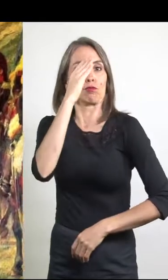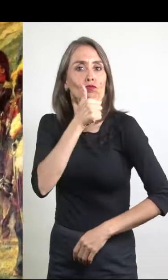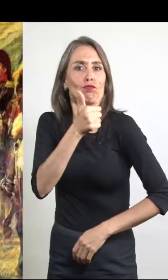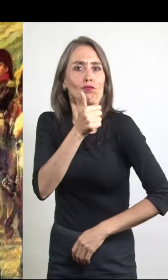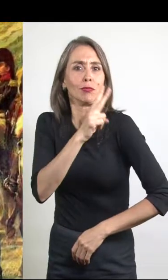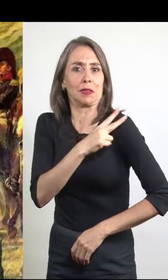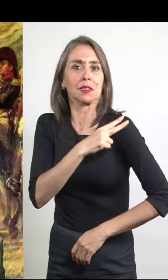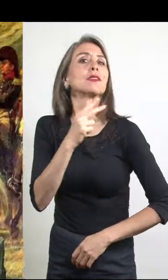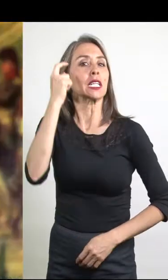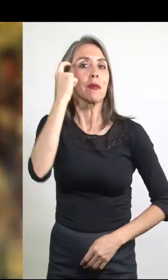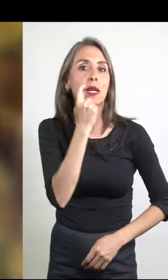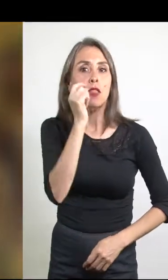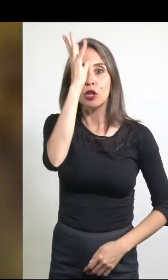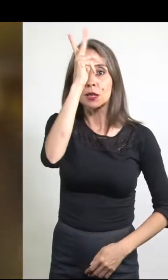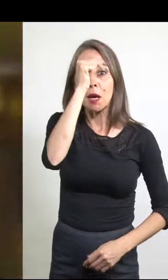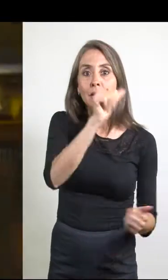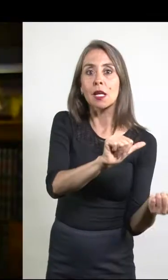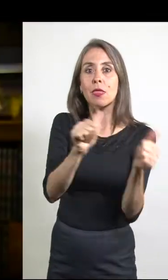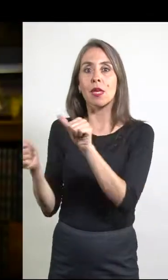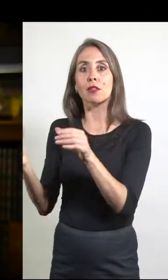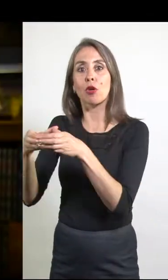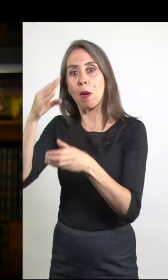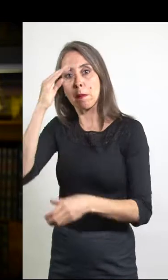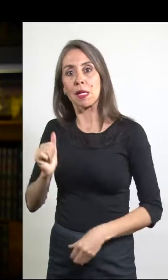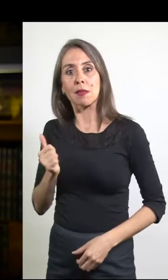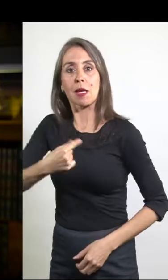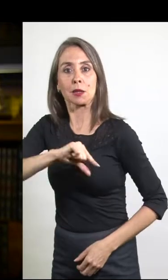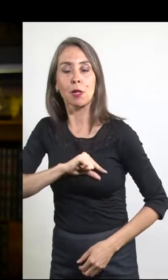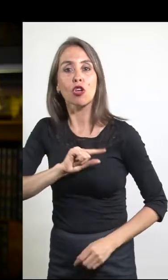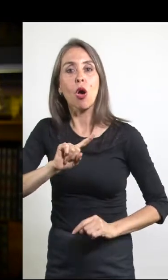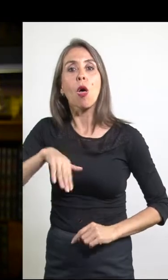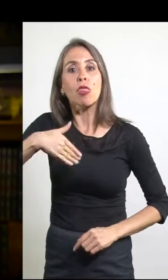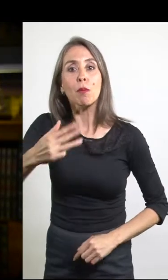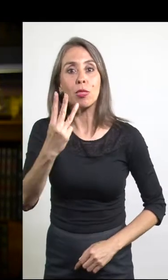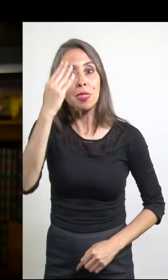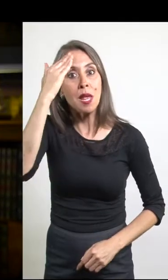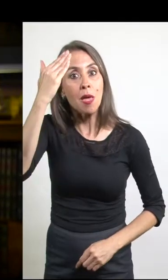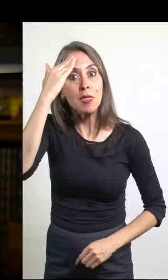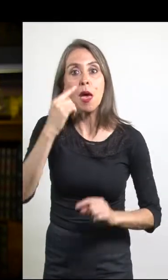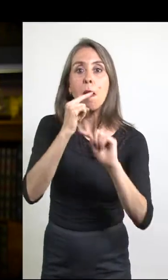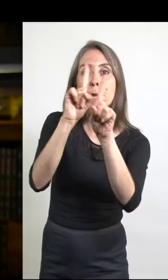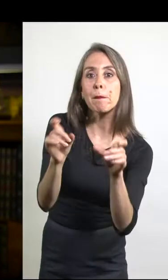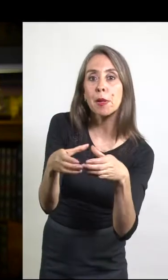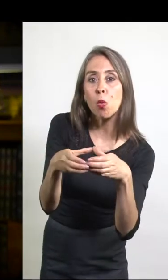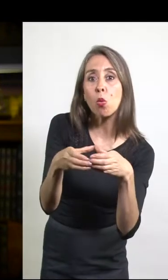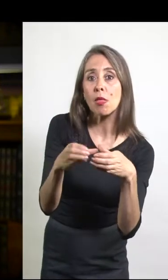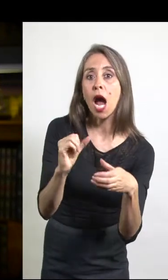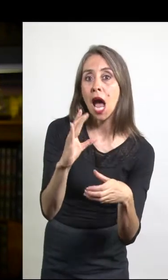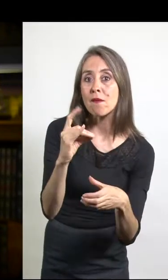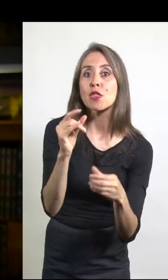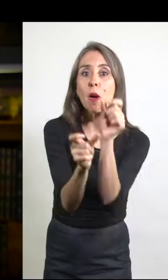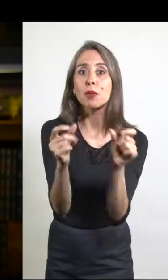Bernardo O'Higgins, derrotaron a los tercios españoles. Tres días después, en un cabildo abierto, los ciudadanos de Santiago,